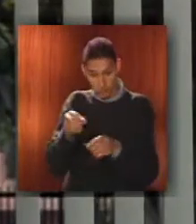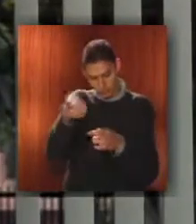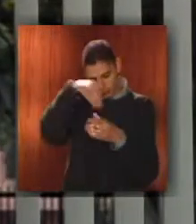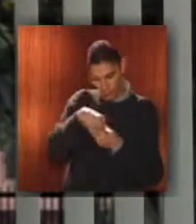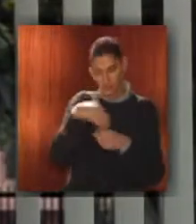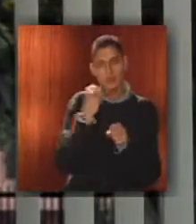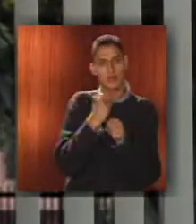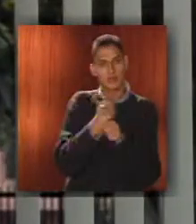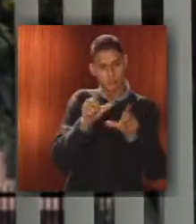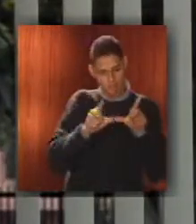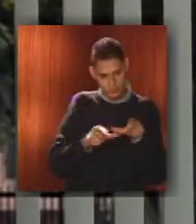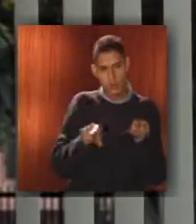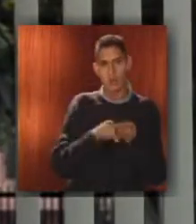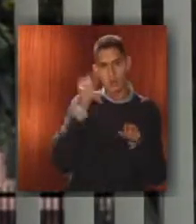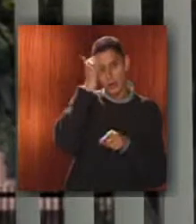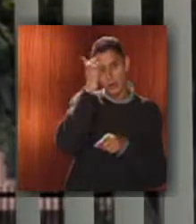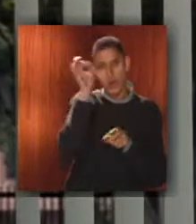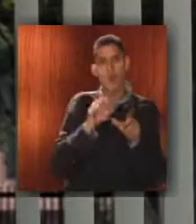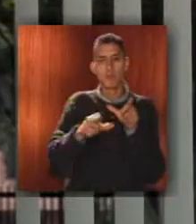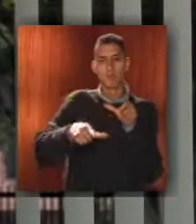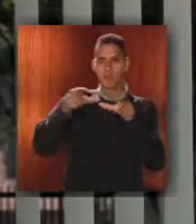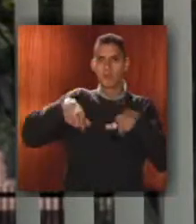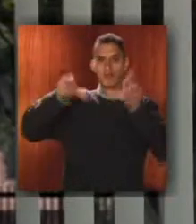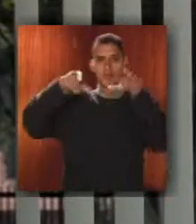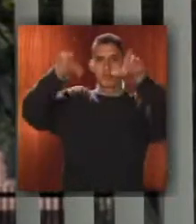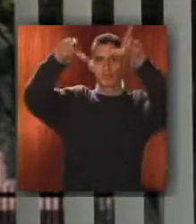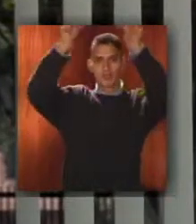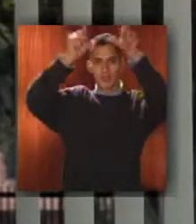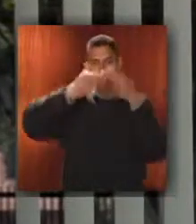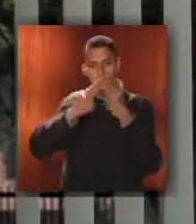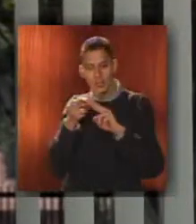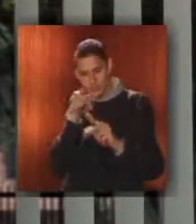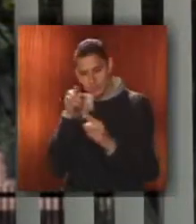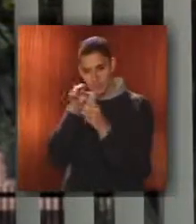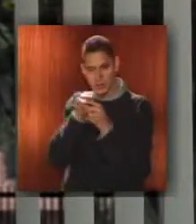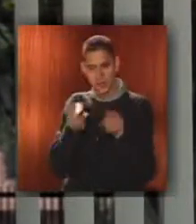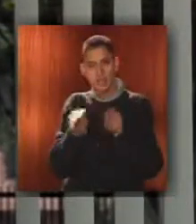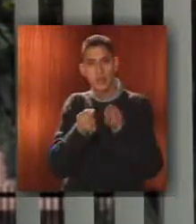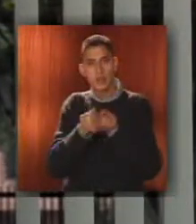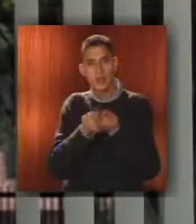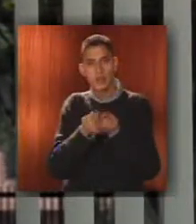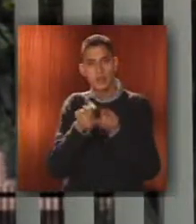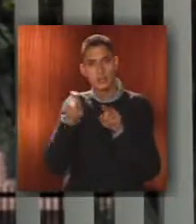en términos, por ejemplo, de una licenciatura o de proceso de especialización